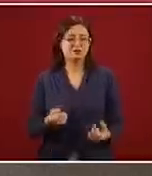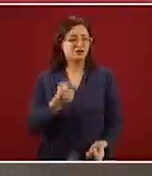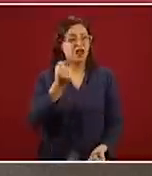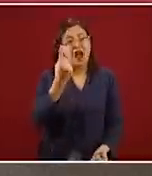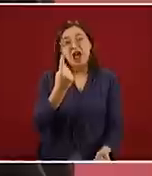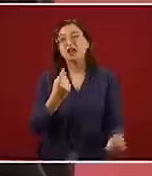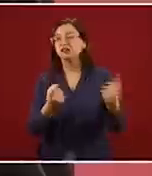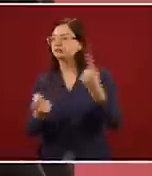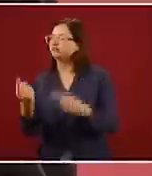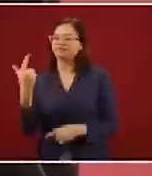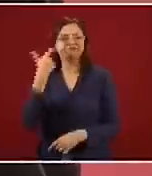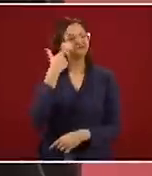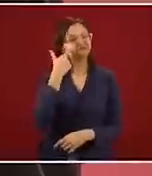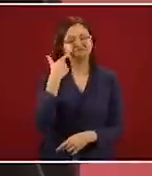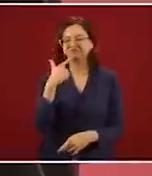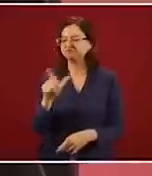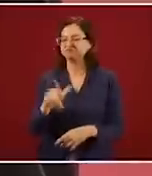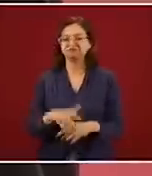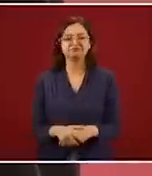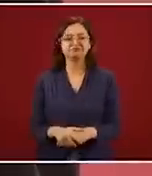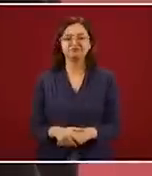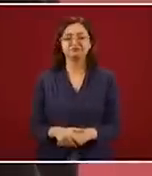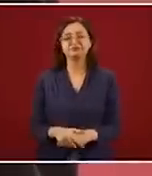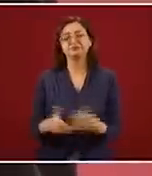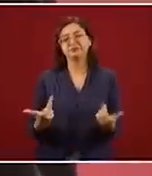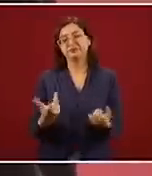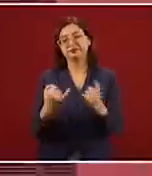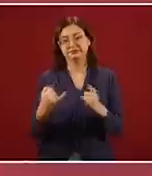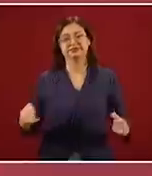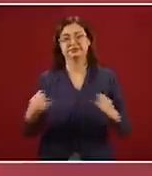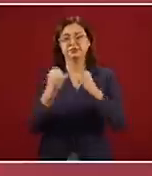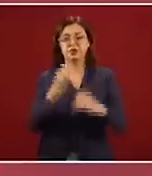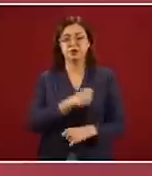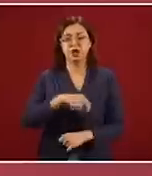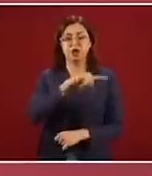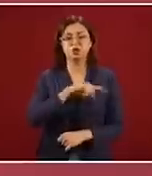resistencias. Hay un director de un instituto